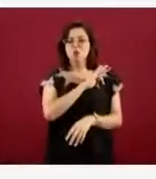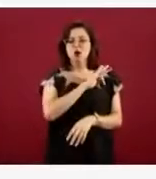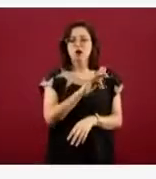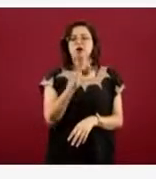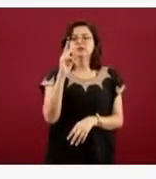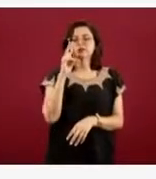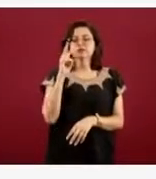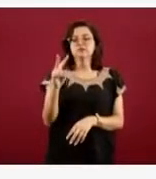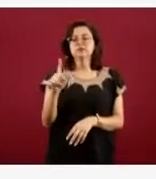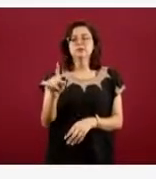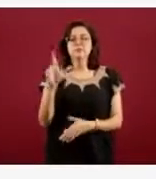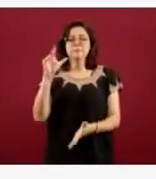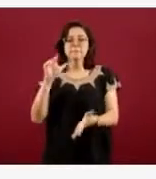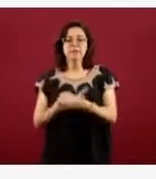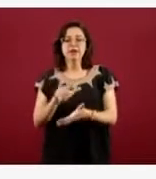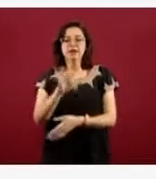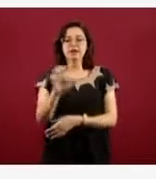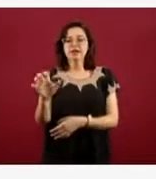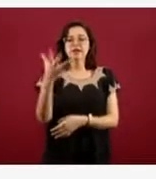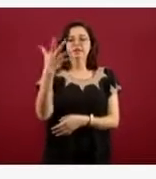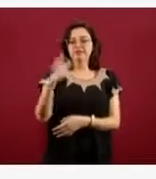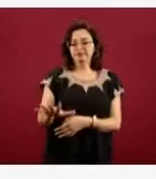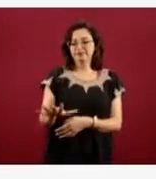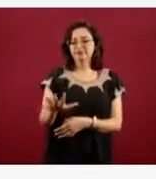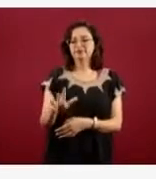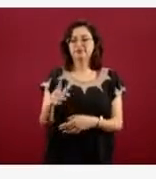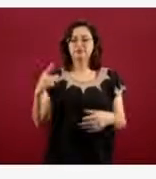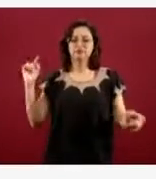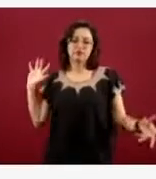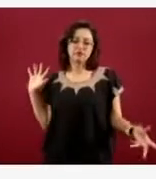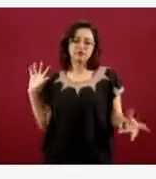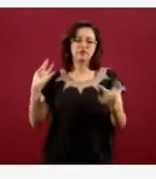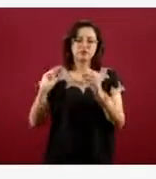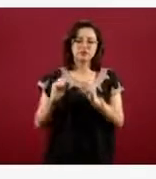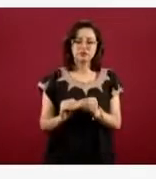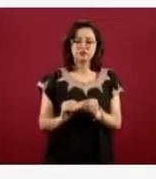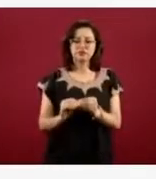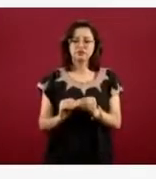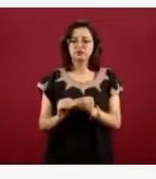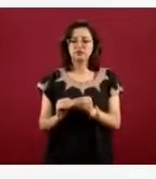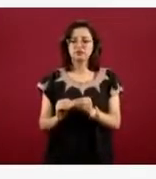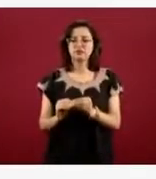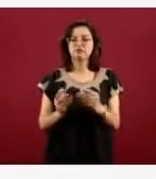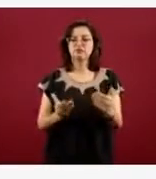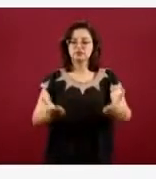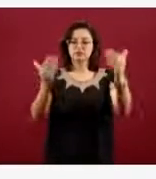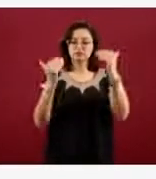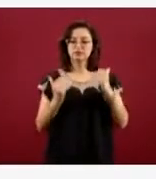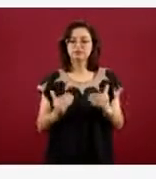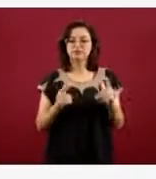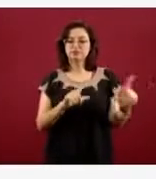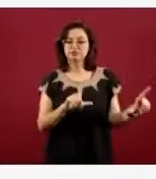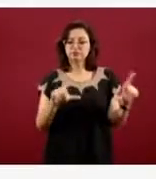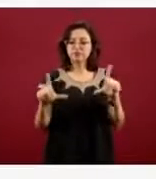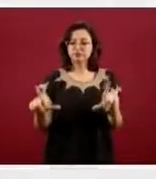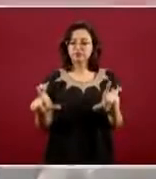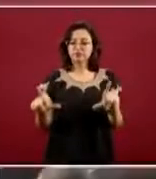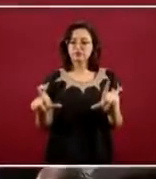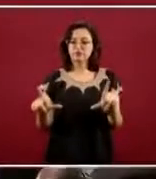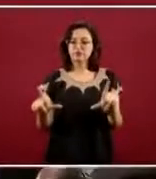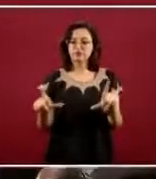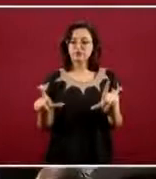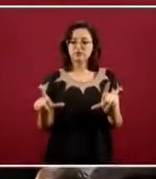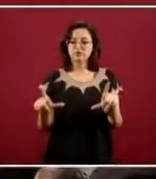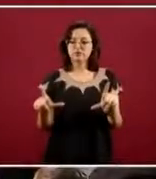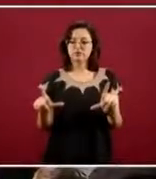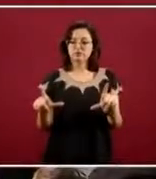los 1.510 casos confirmados al día de hoy, cómo se han acumulado. Y en el siguiente gráfico, que es